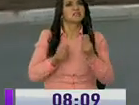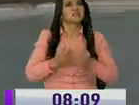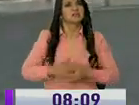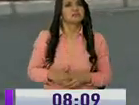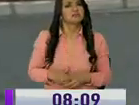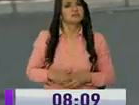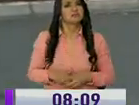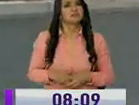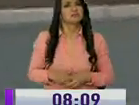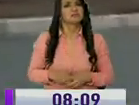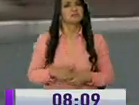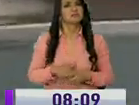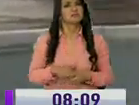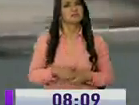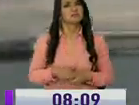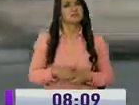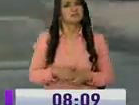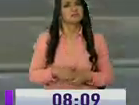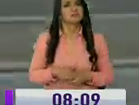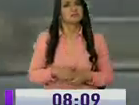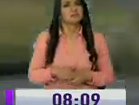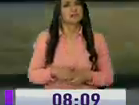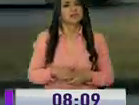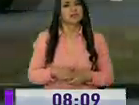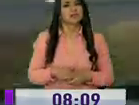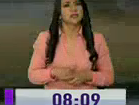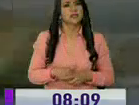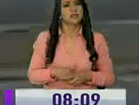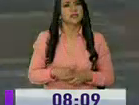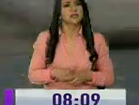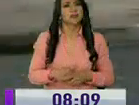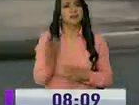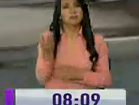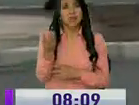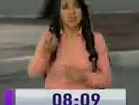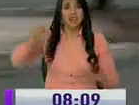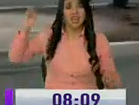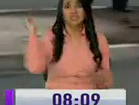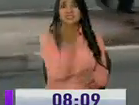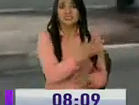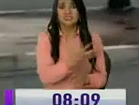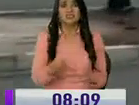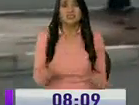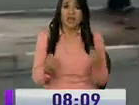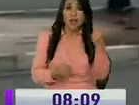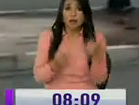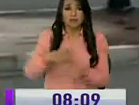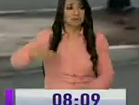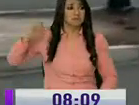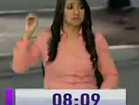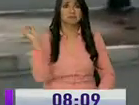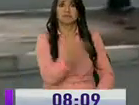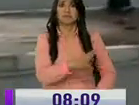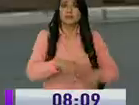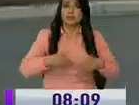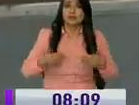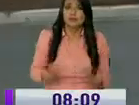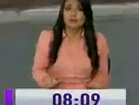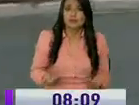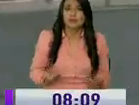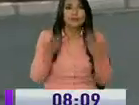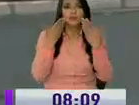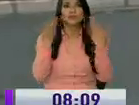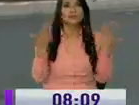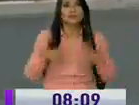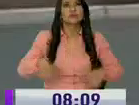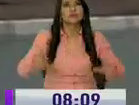está, miren, ¿qué? Y miren cómo tiran piedras, pero miren cómo tiran piedras, es increíble, no sé qué sector de la ciudad